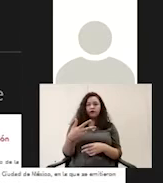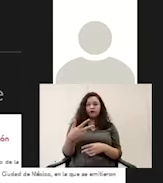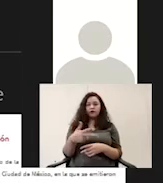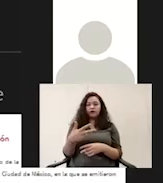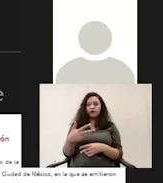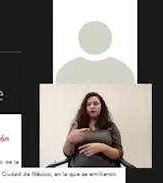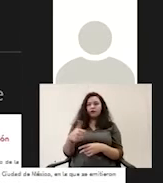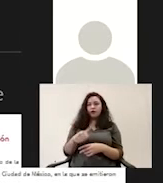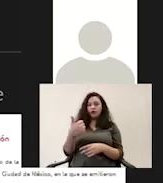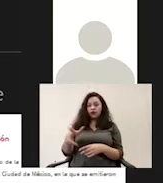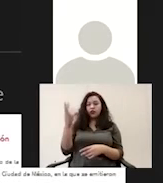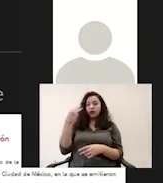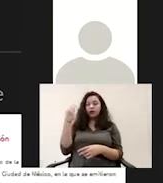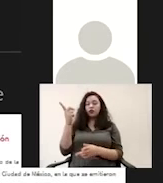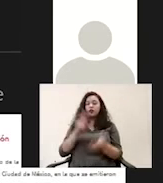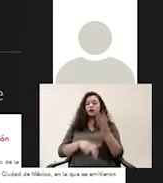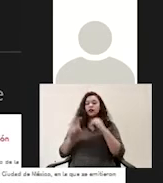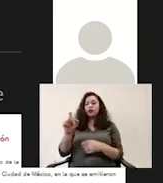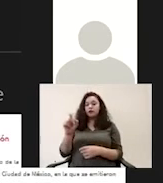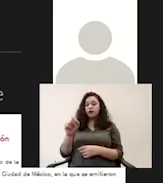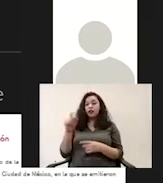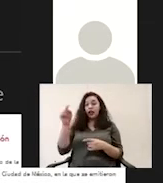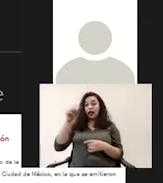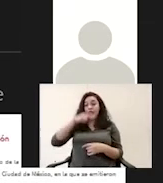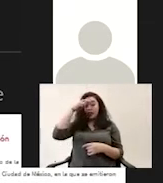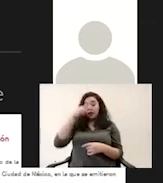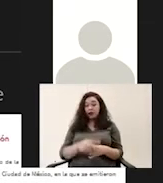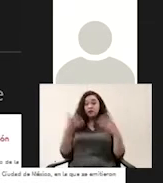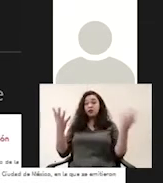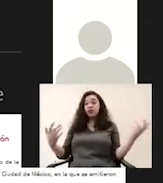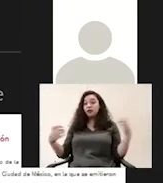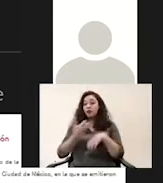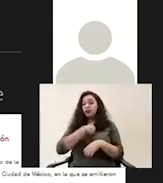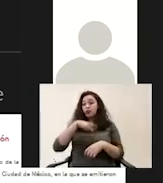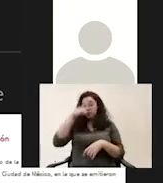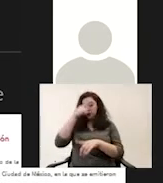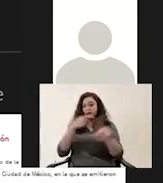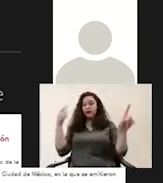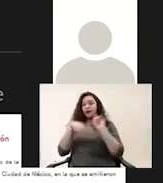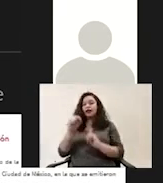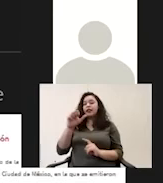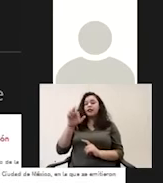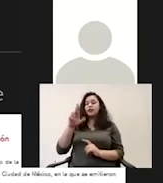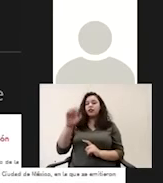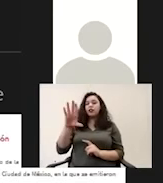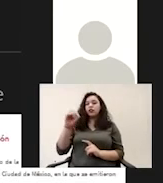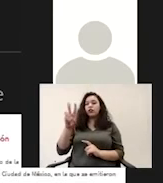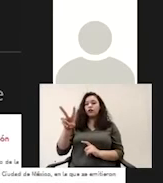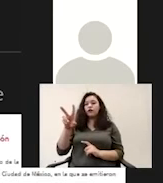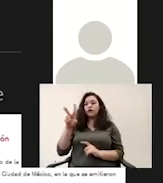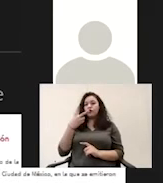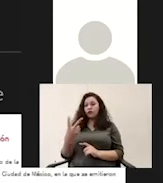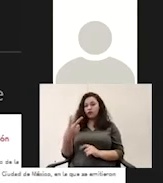la emergencia sanitaria en nuestro país con motivo de la pandemia por el virus del SARS-CoV-2 o